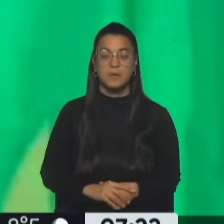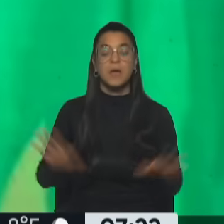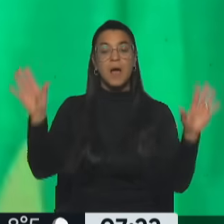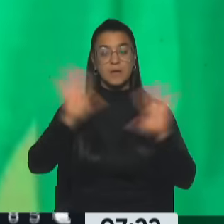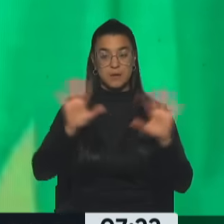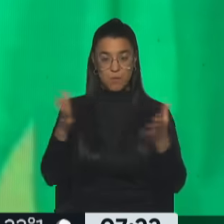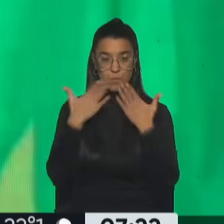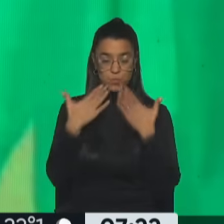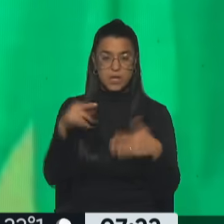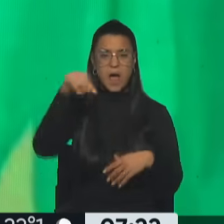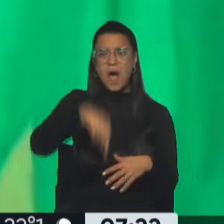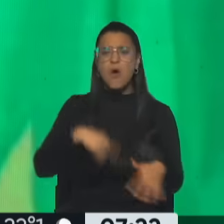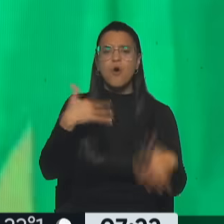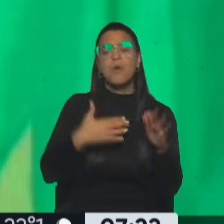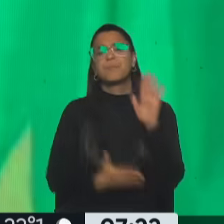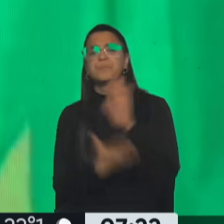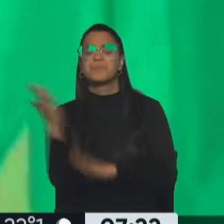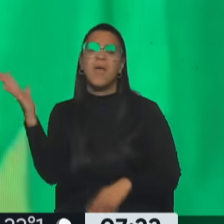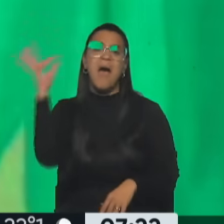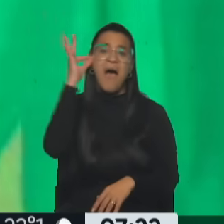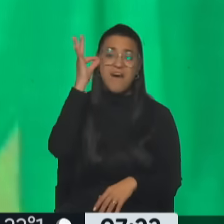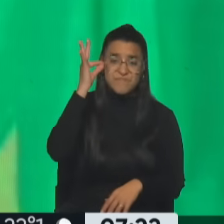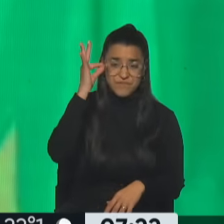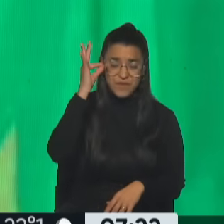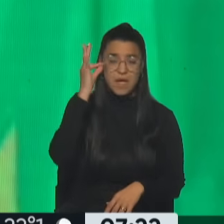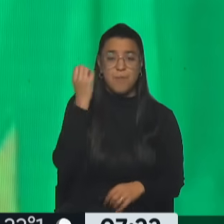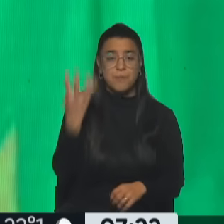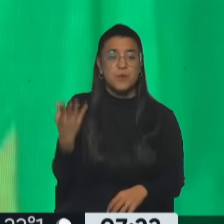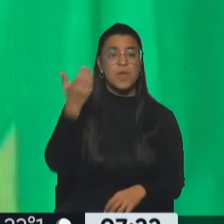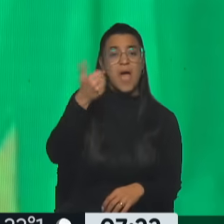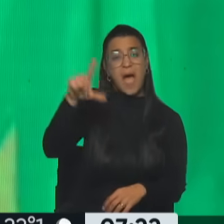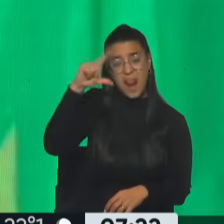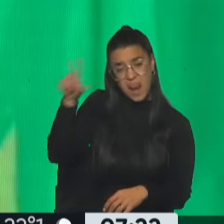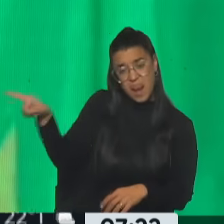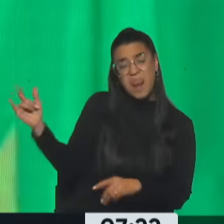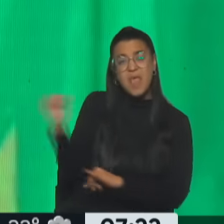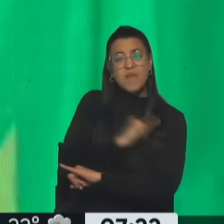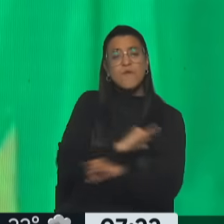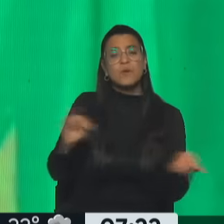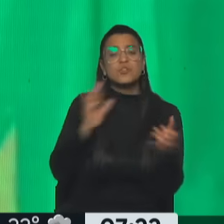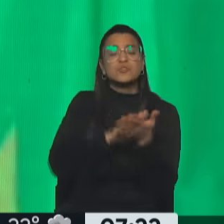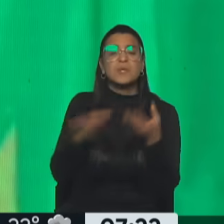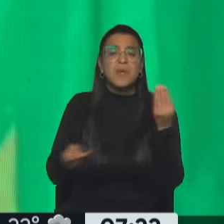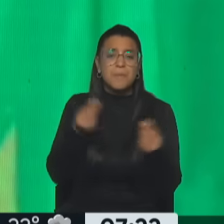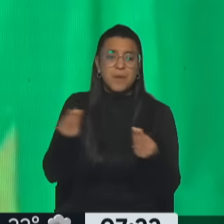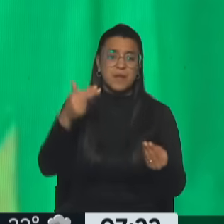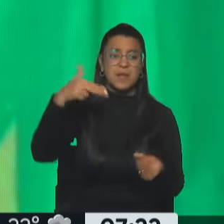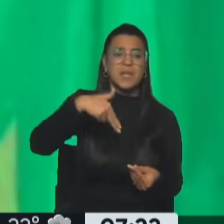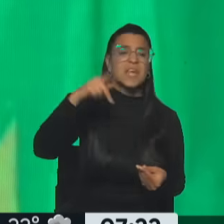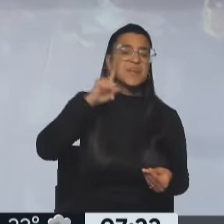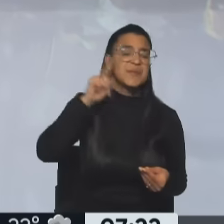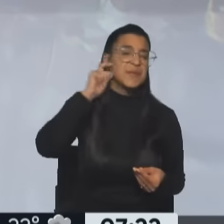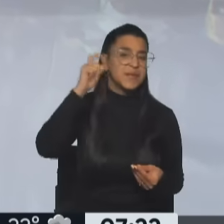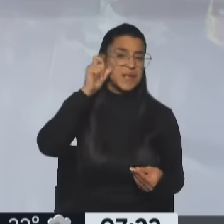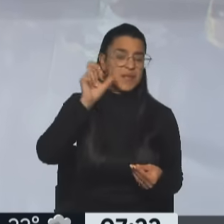Hasta luego, Hugo, muchas gracias. Y nos vamos a África porque Alejandra Locau nos trae toda la información sobre lo que está sucediendo en Níger. La pregunta